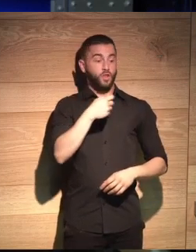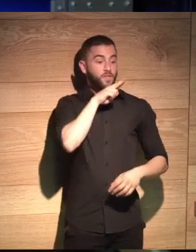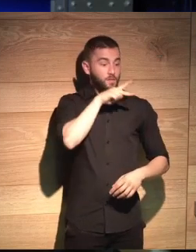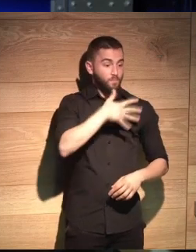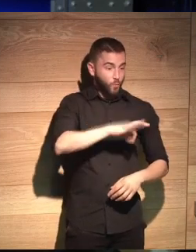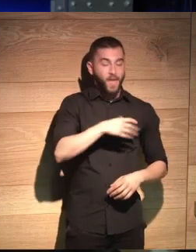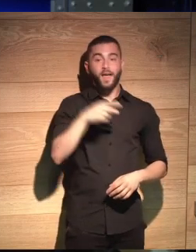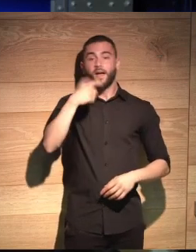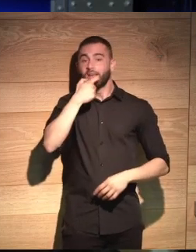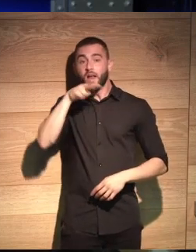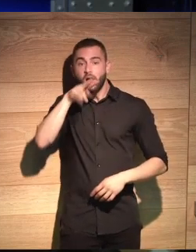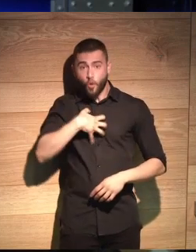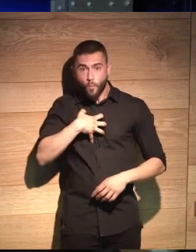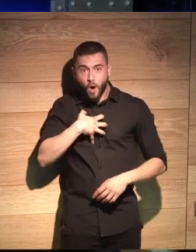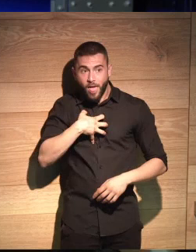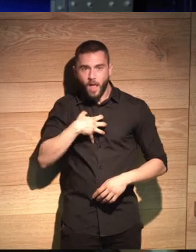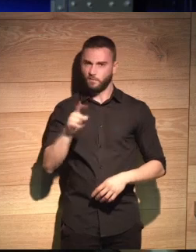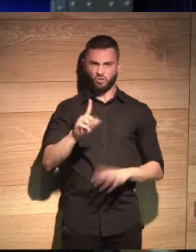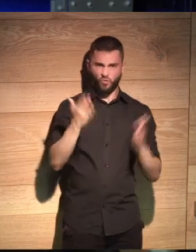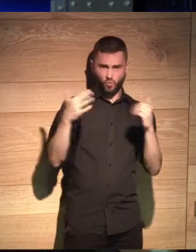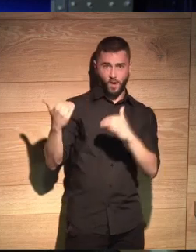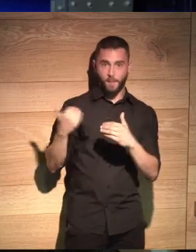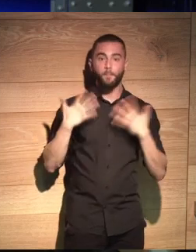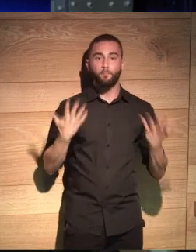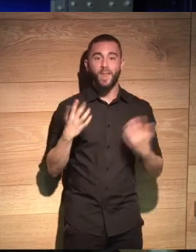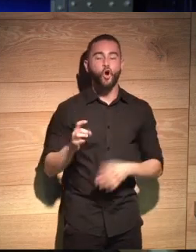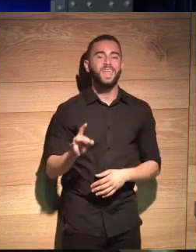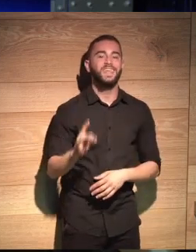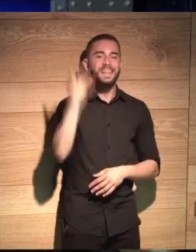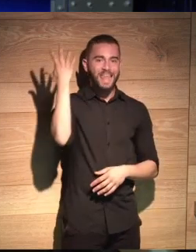sea, hay la sola idea de que